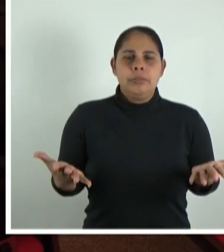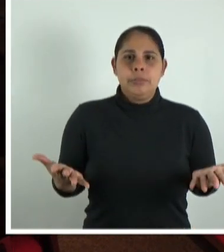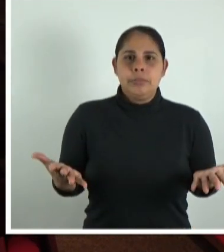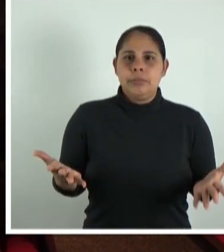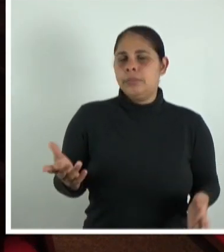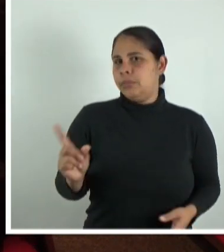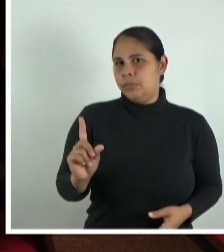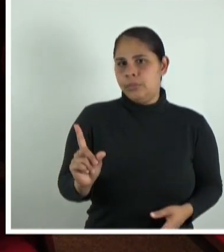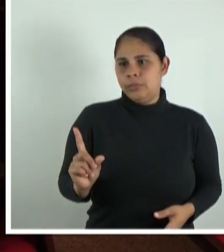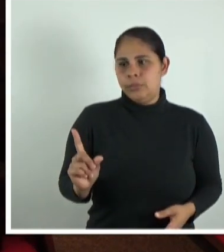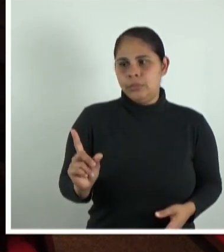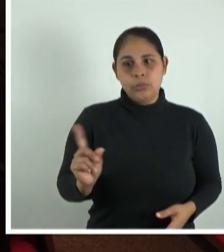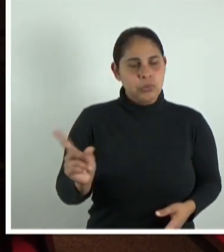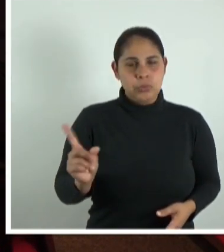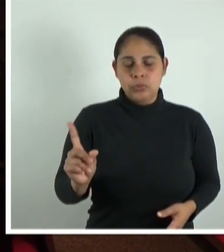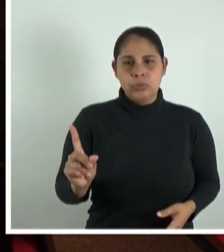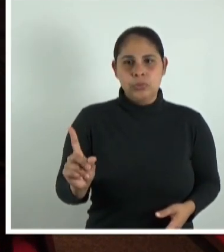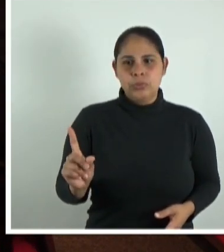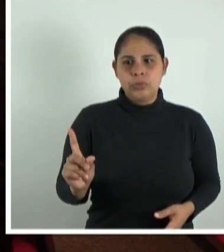La pregunta no es quién tiene razón o no.